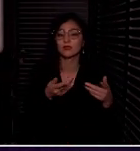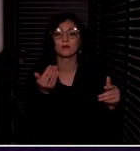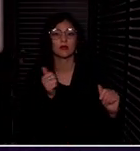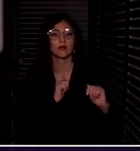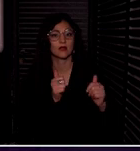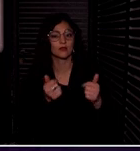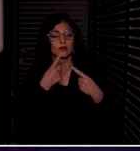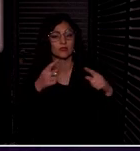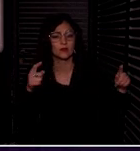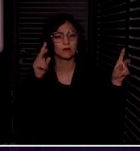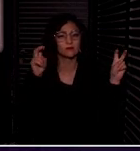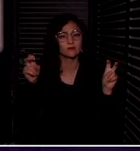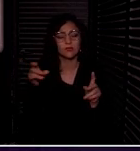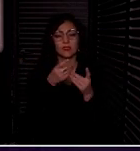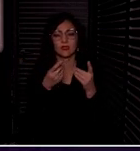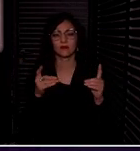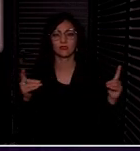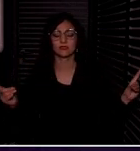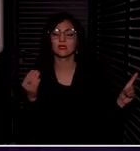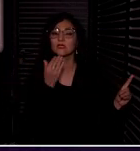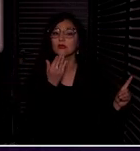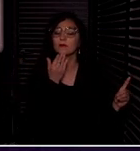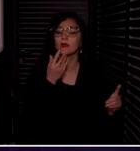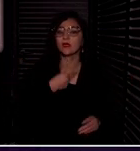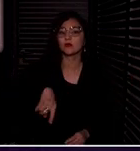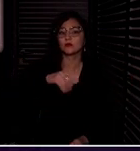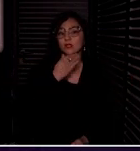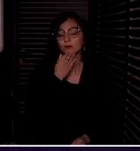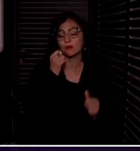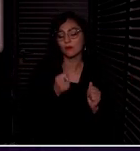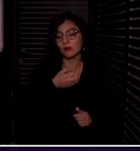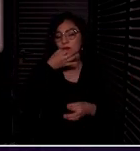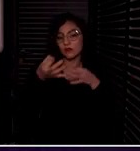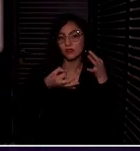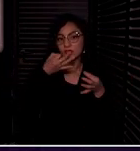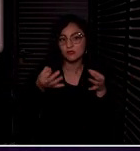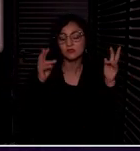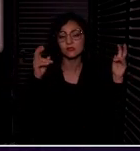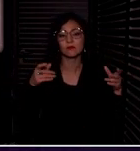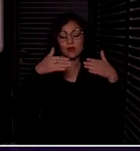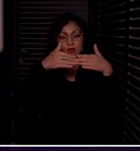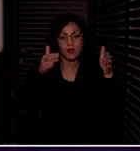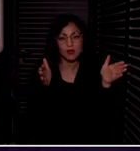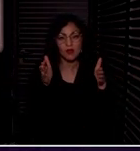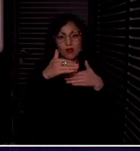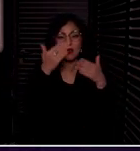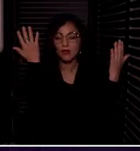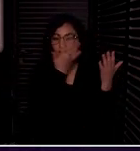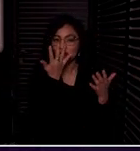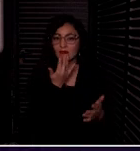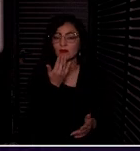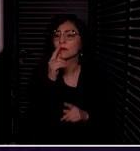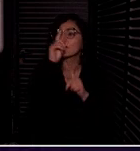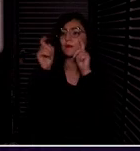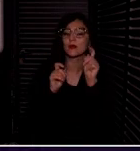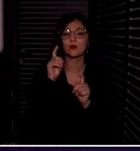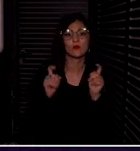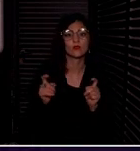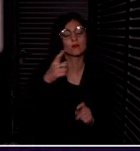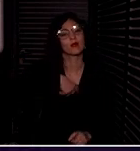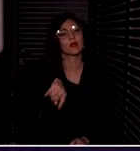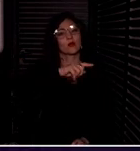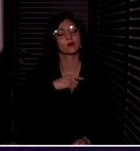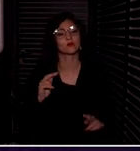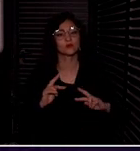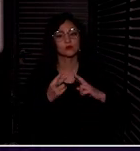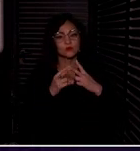la convergencia, sino de la diversidad y lo que podríamos llamar la caja negra de la mediamorfosis. Así que planteo la pregunta para que empecemos a